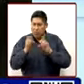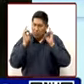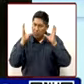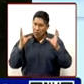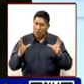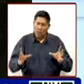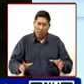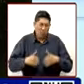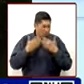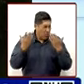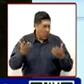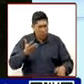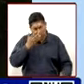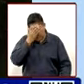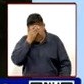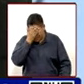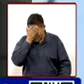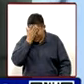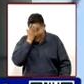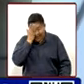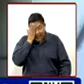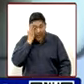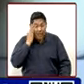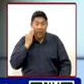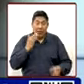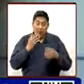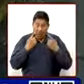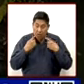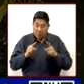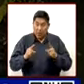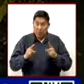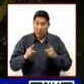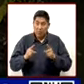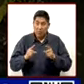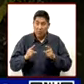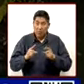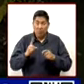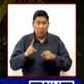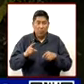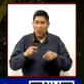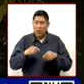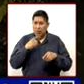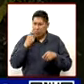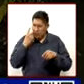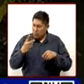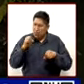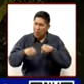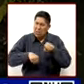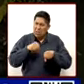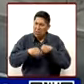quedado para volver. Volvió una persona y como una bicicleta se lo llevó.